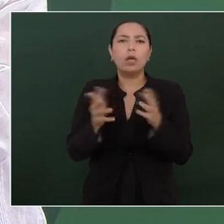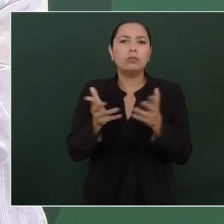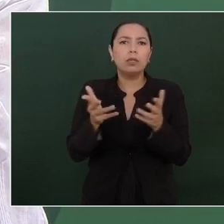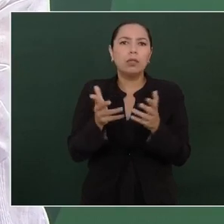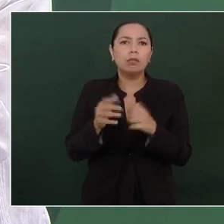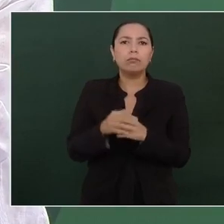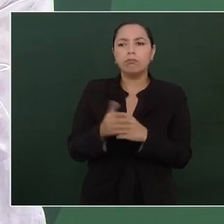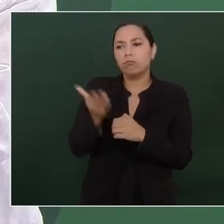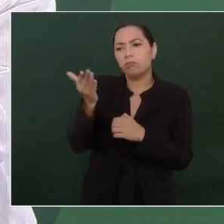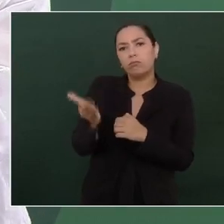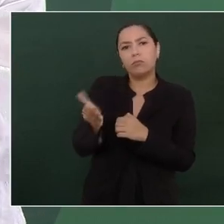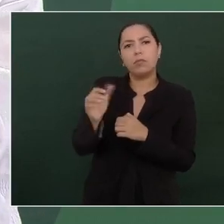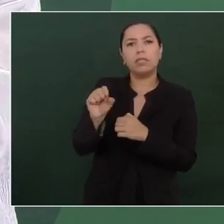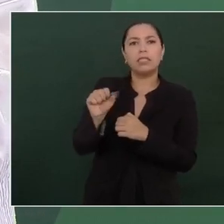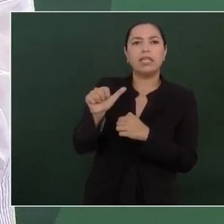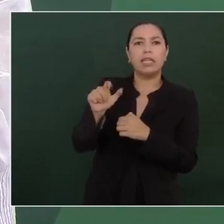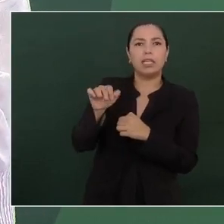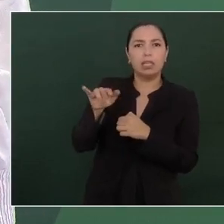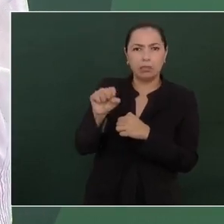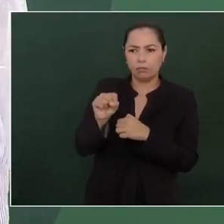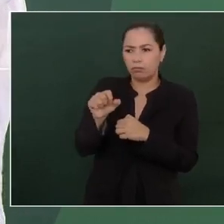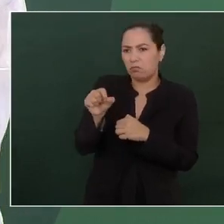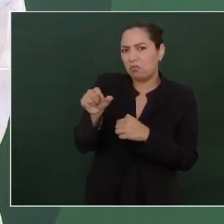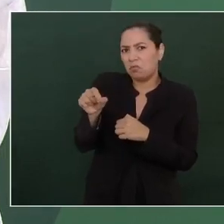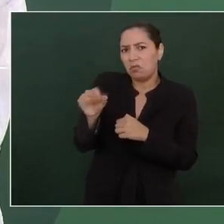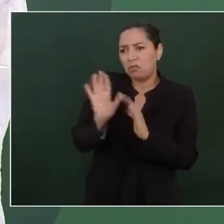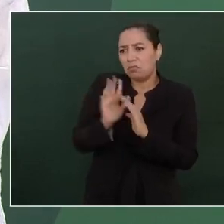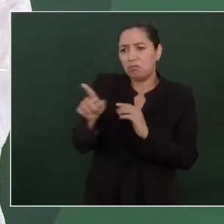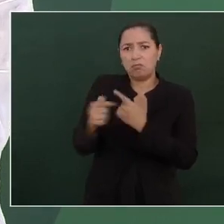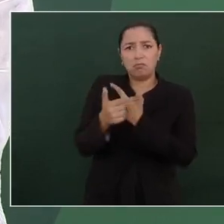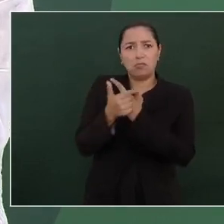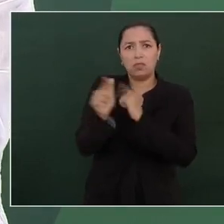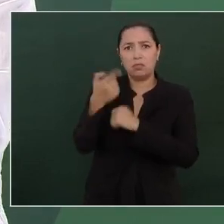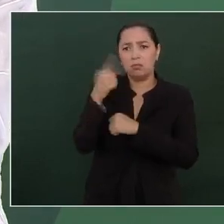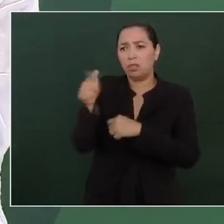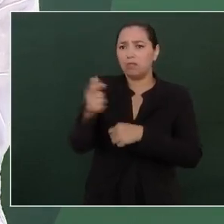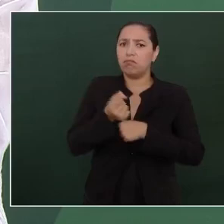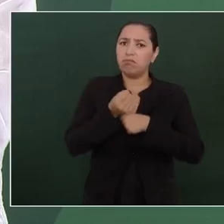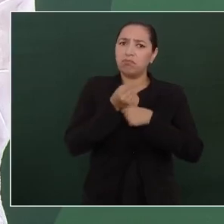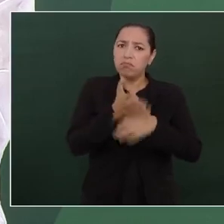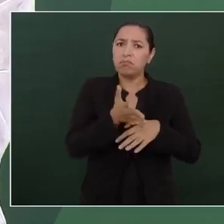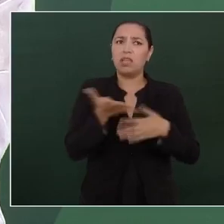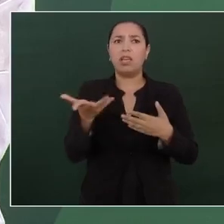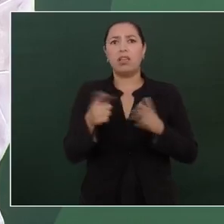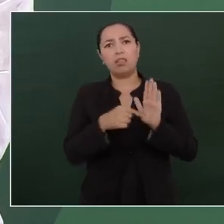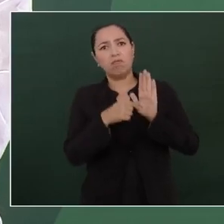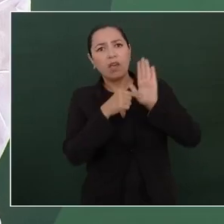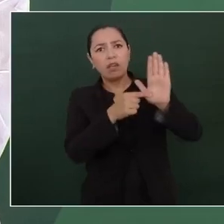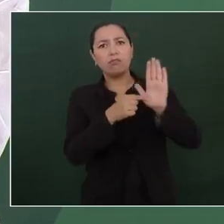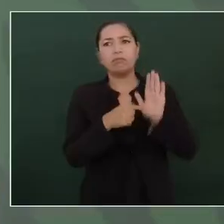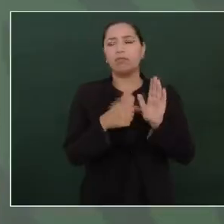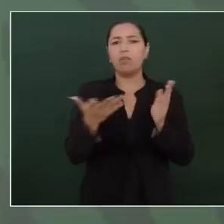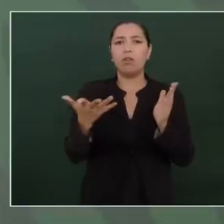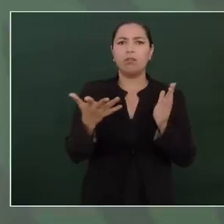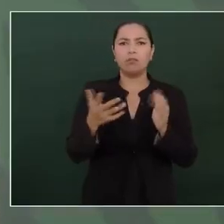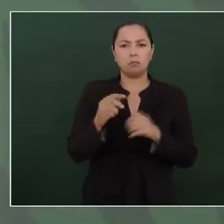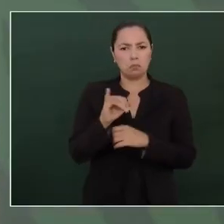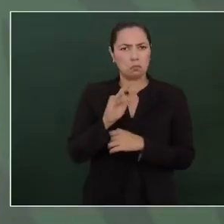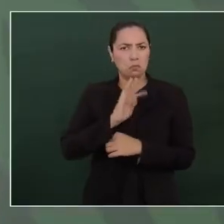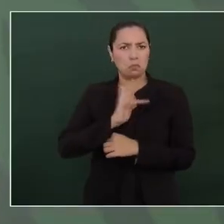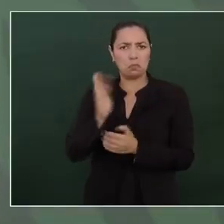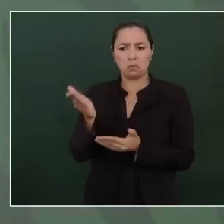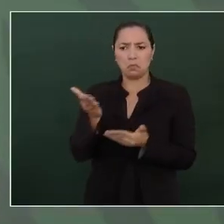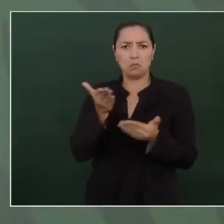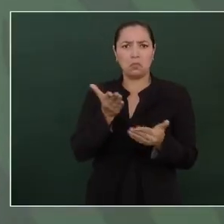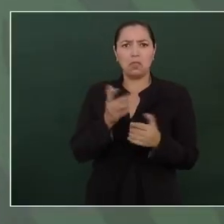Ricardo Salinas. Tiene toda la libertad para expresarse, para manifestarse, y no